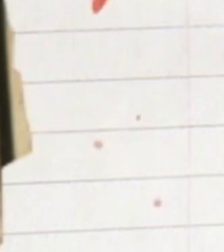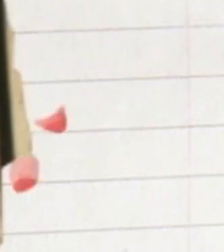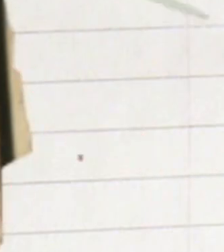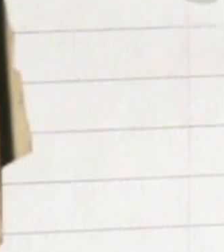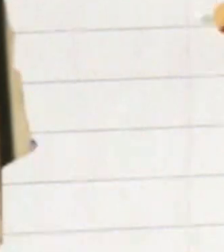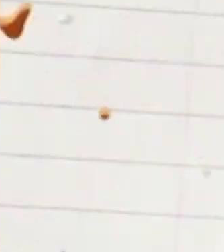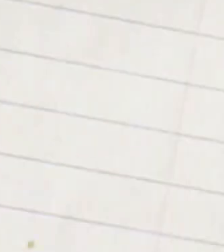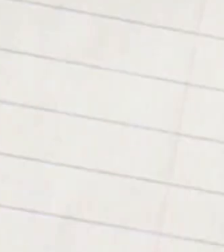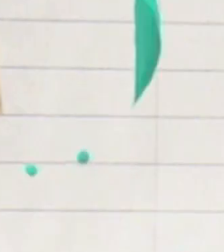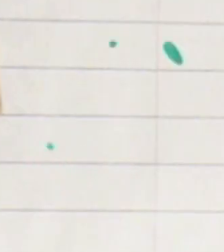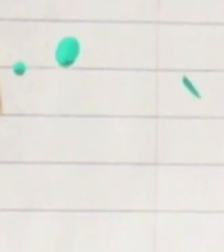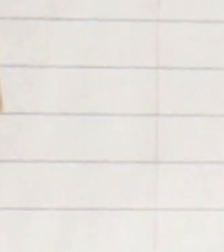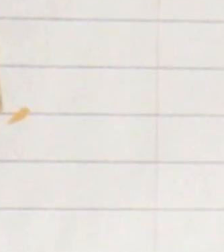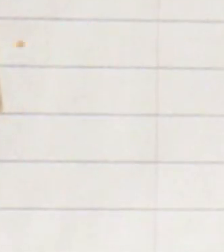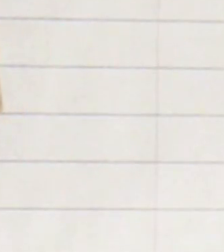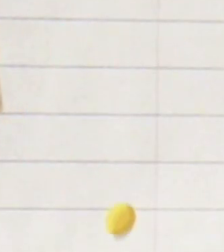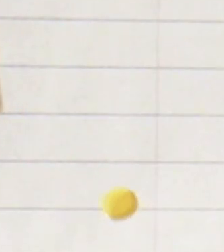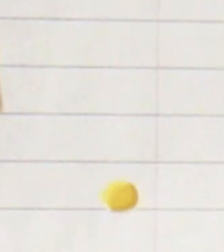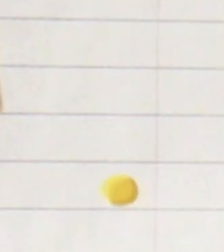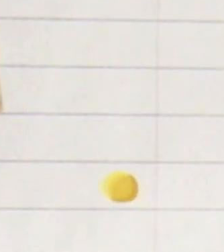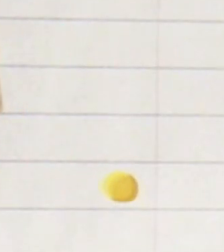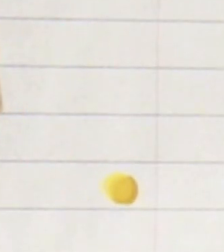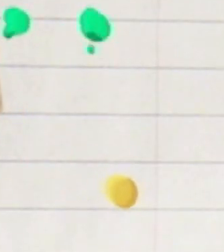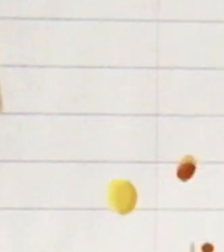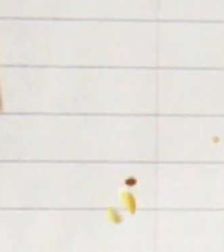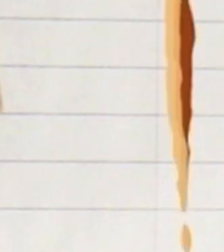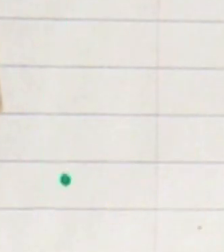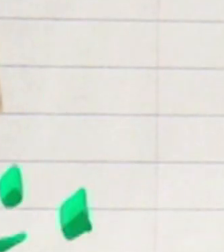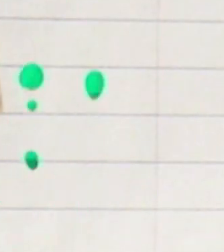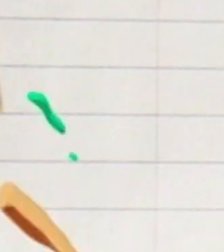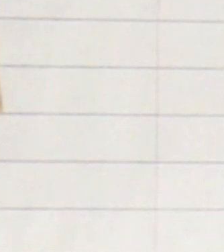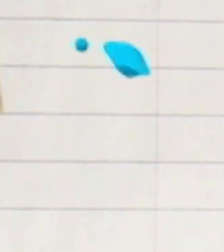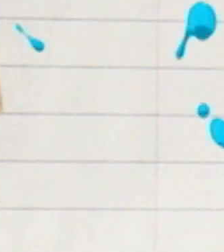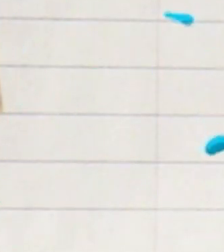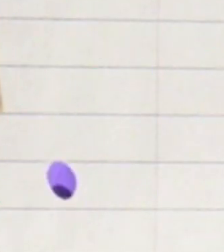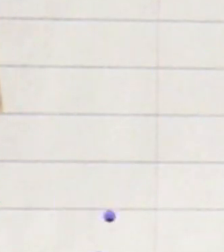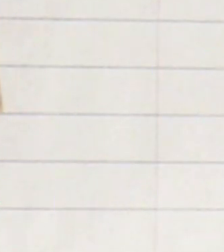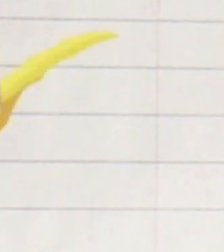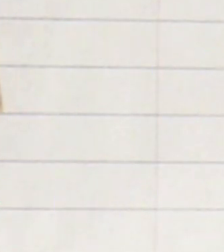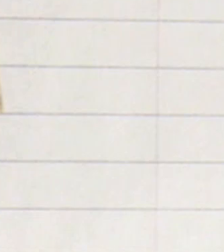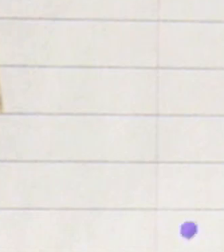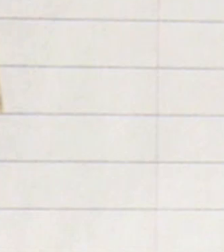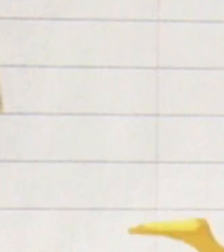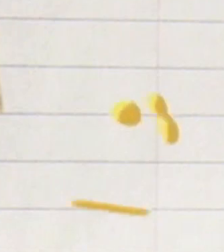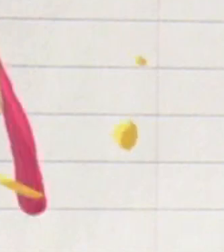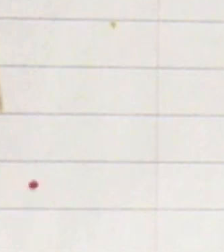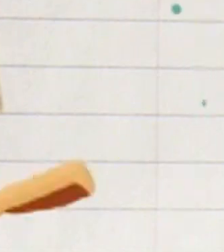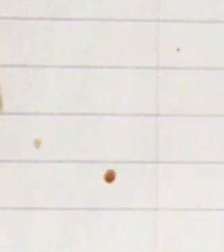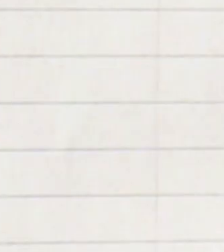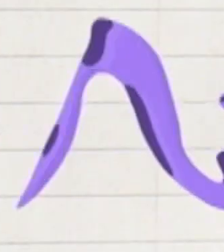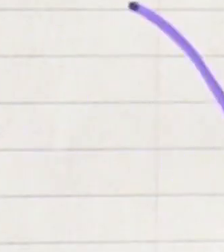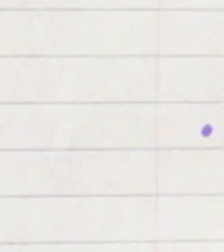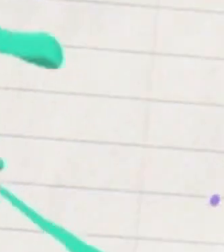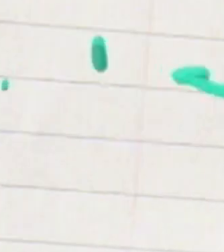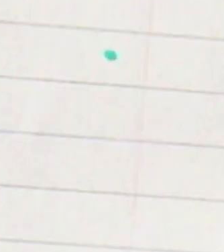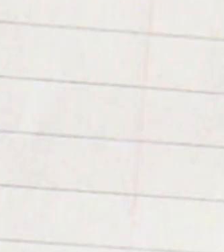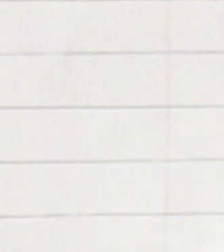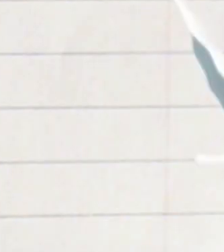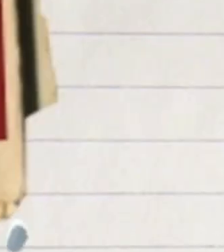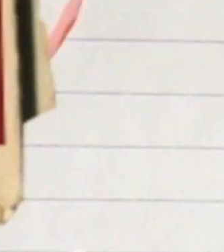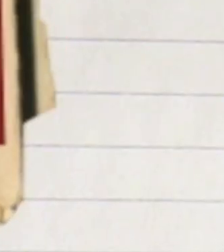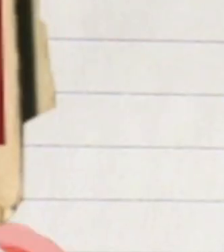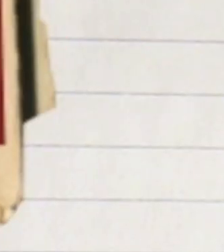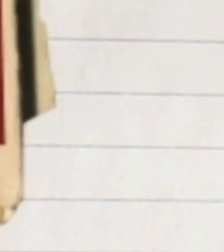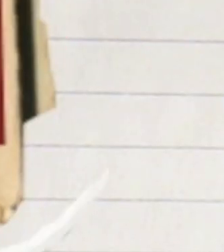escritor Heriberto Valverde Castro, quien nos habla del libro Cuentos propios y ajenos. Un mosaico de